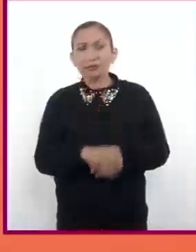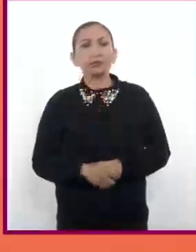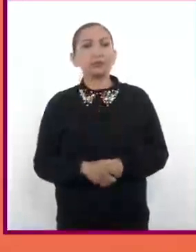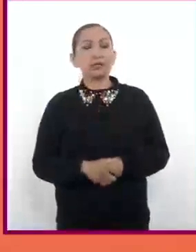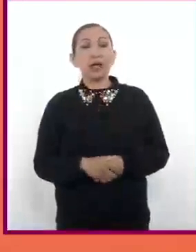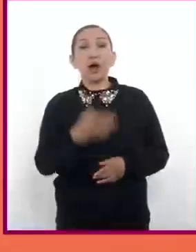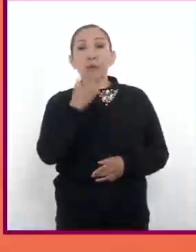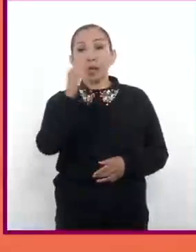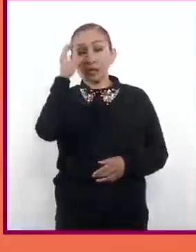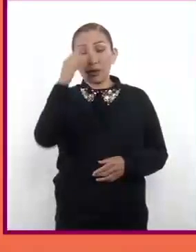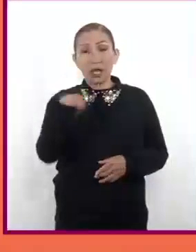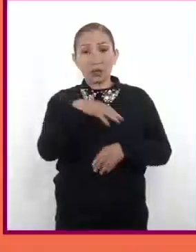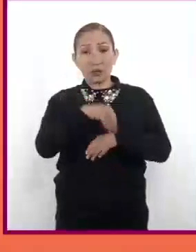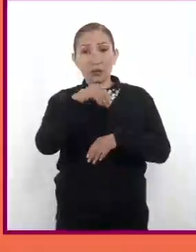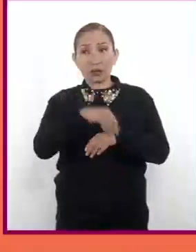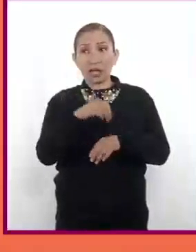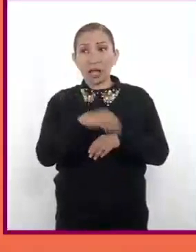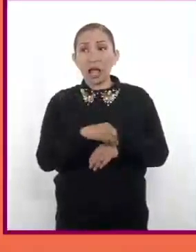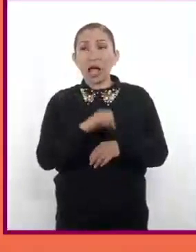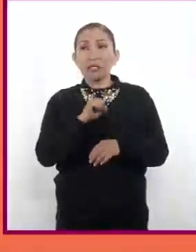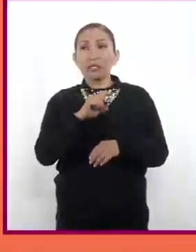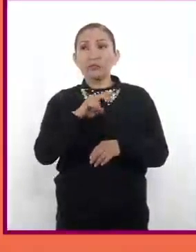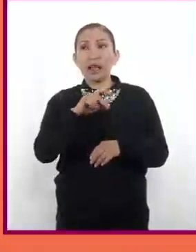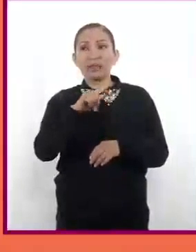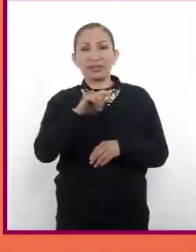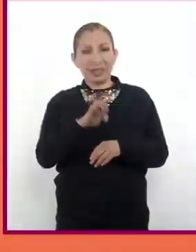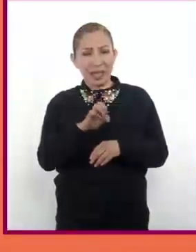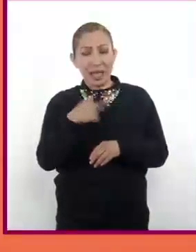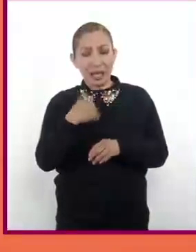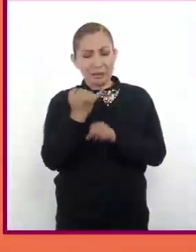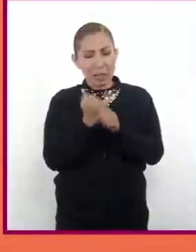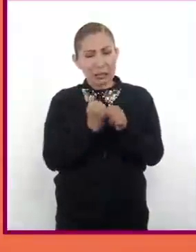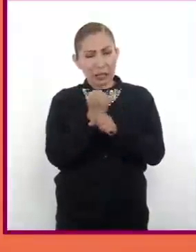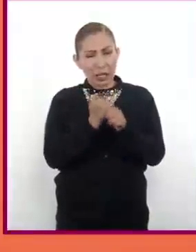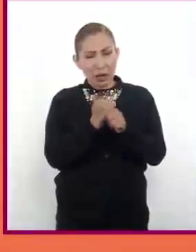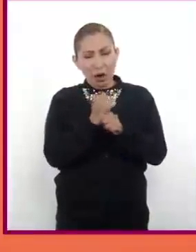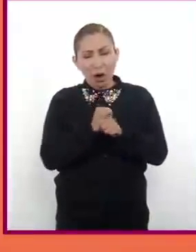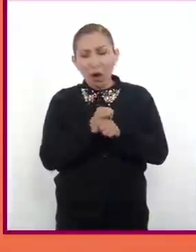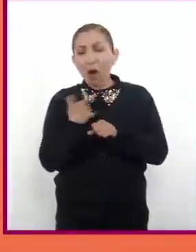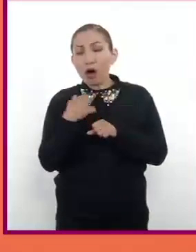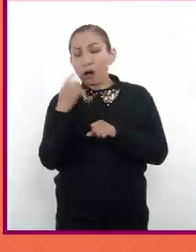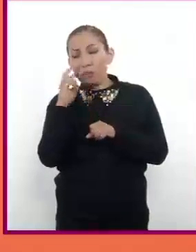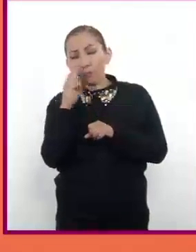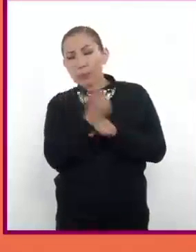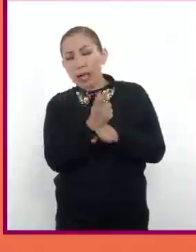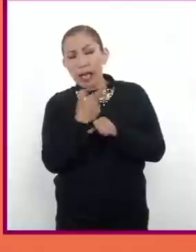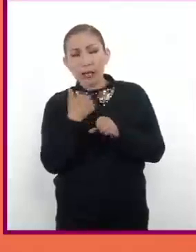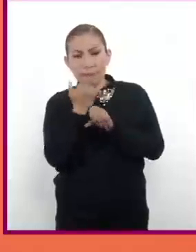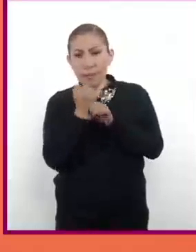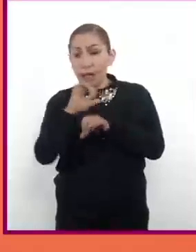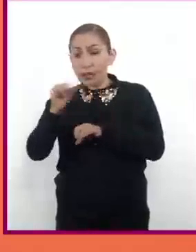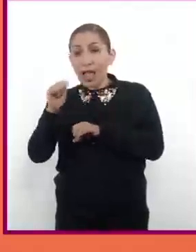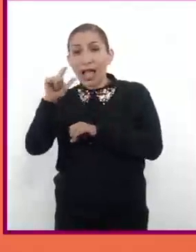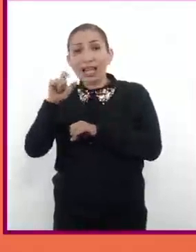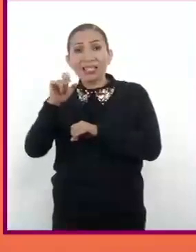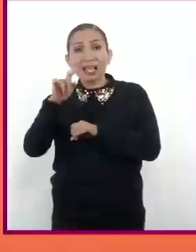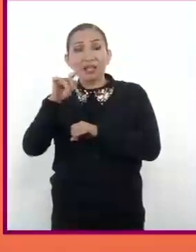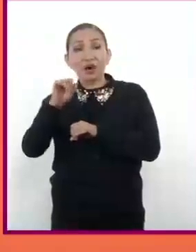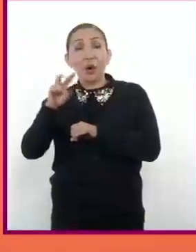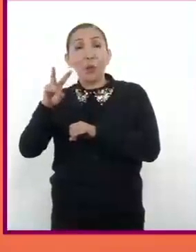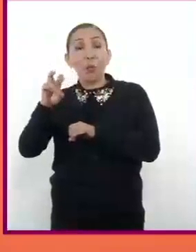El científico sueco Svante Arrhenius realizó sus investigaciones con base en los estudios de Alessandro